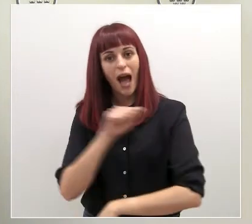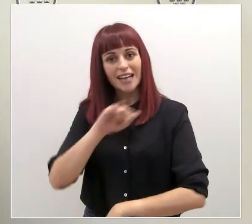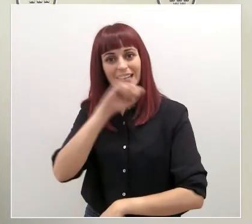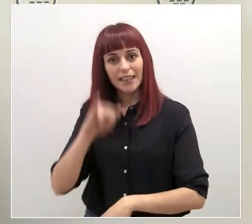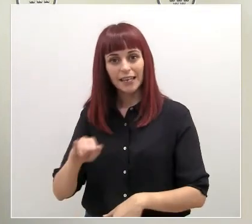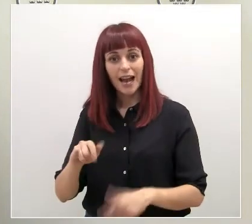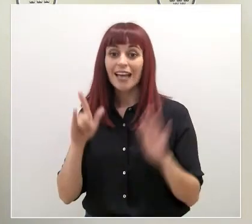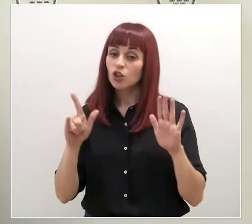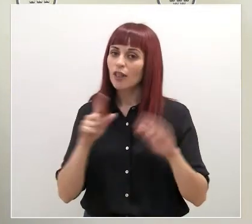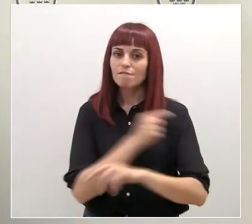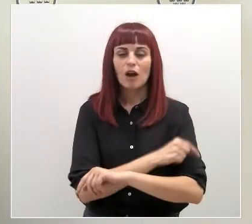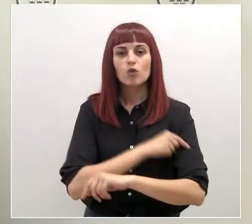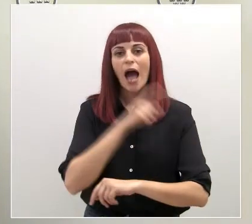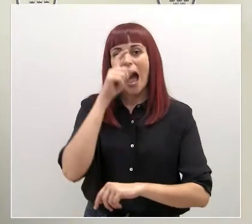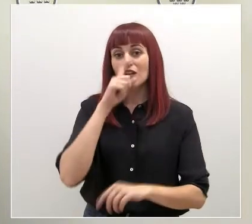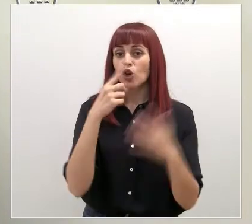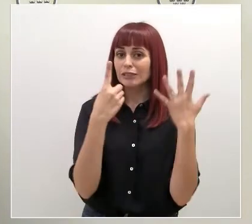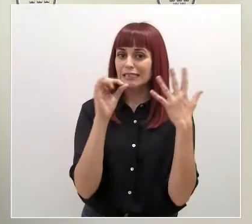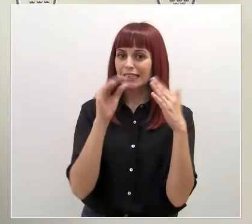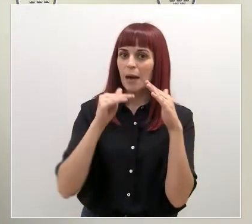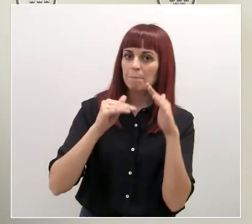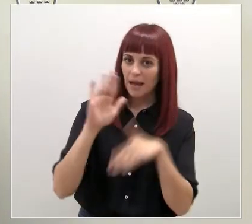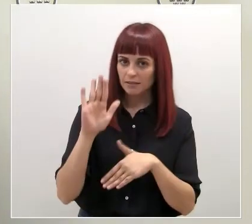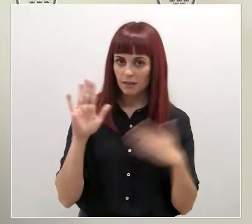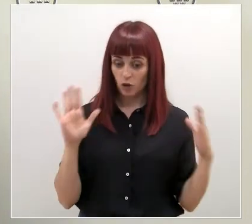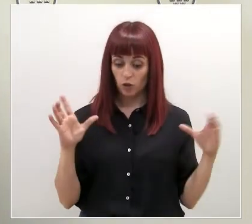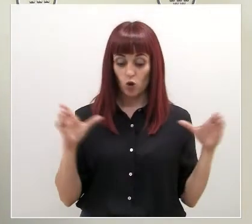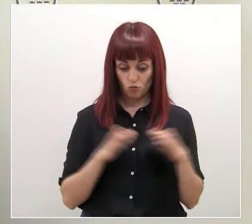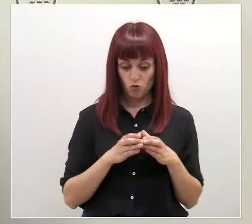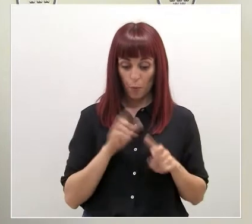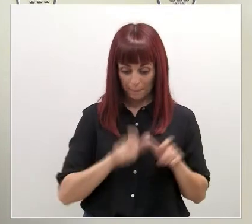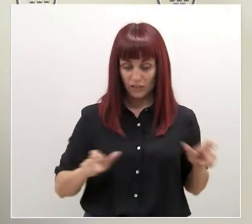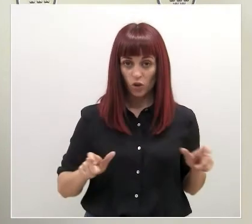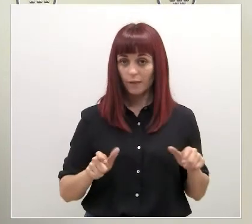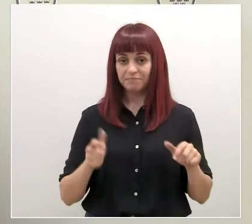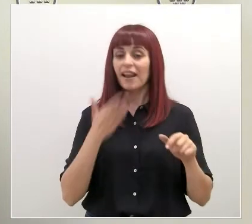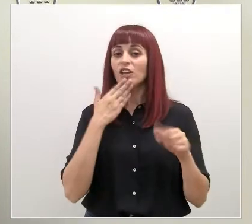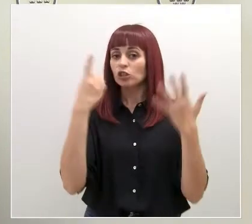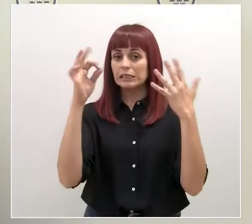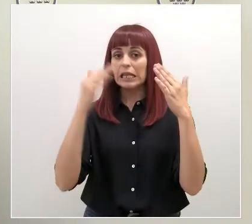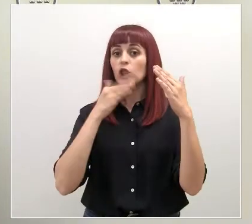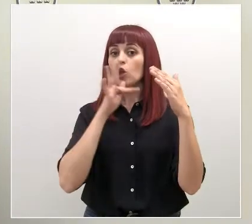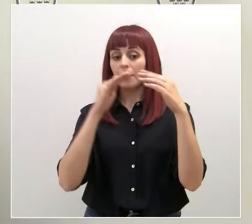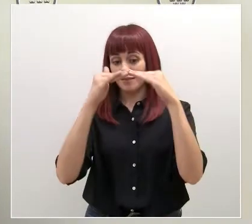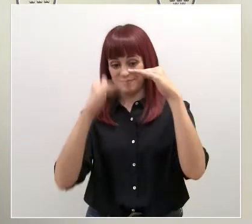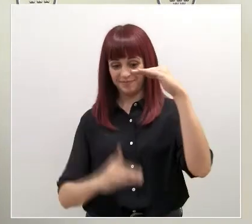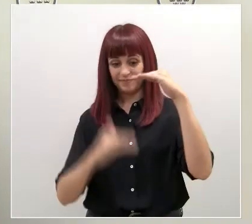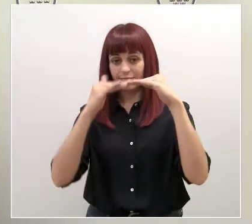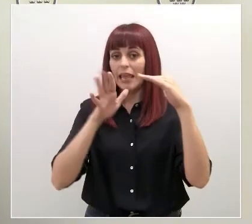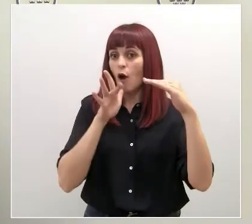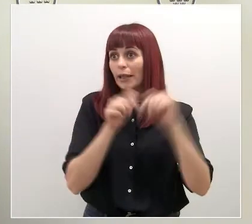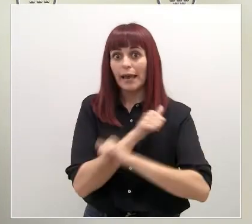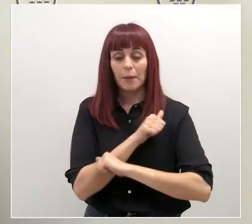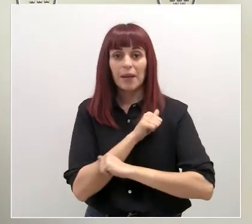encima de los 60 años. Por tanto, son grupos o personas que están por debajo de esa edad y que se han quedado ahora mismo en un limbo, a los